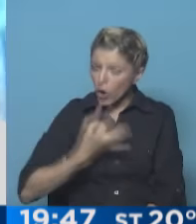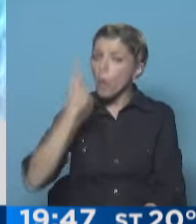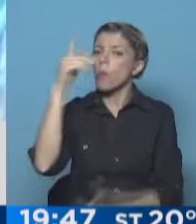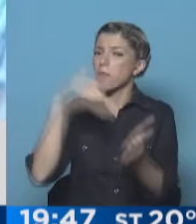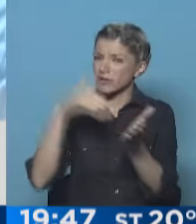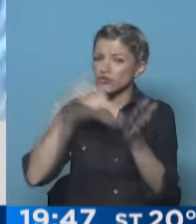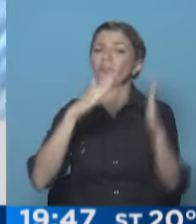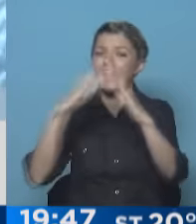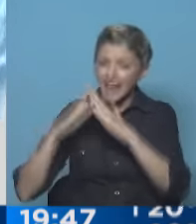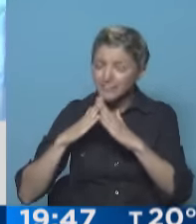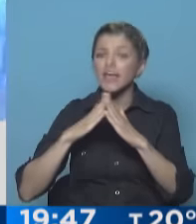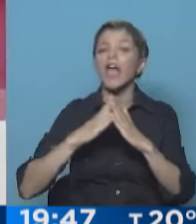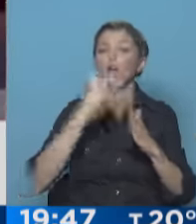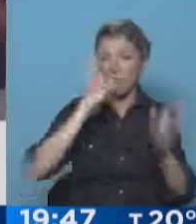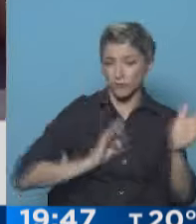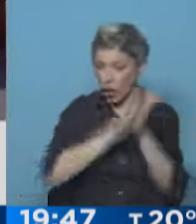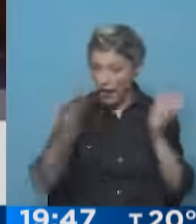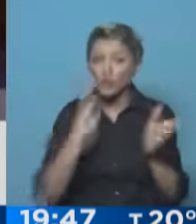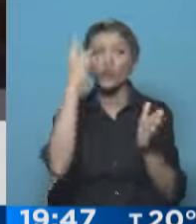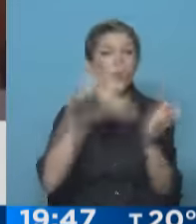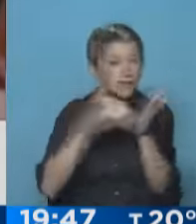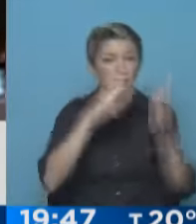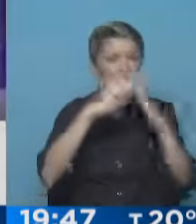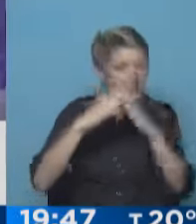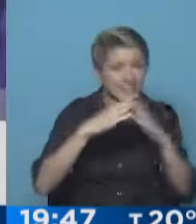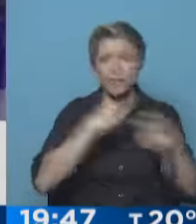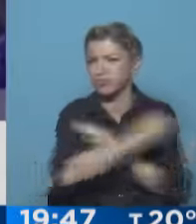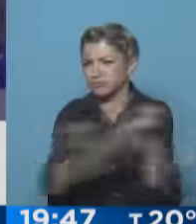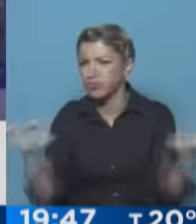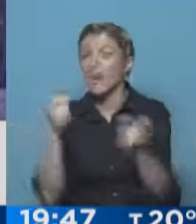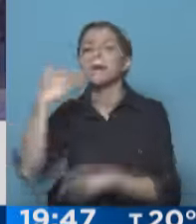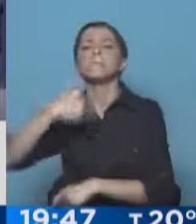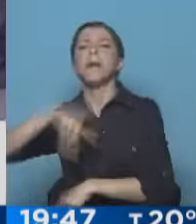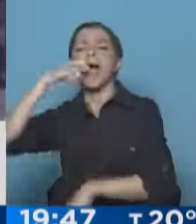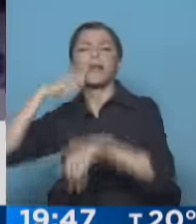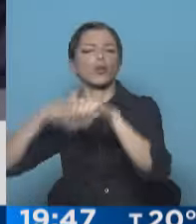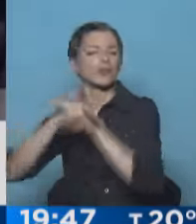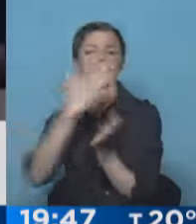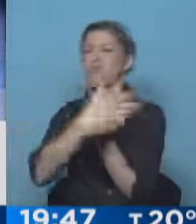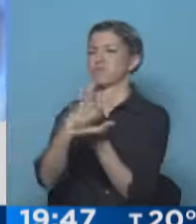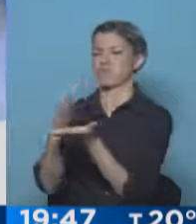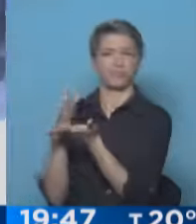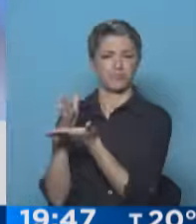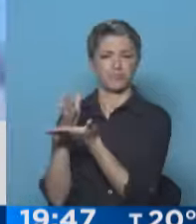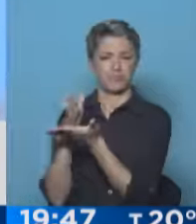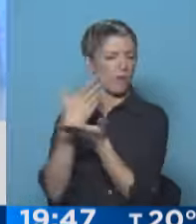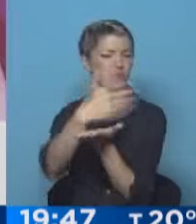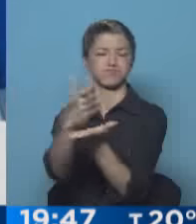de viviendas los próximos 4 años. Vamos a echar al narcotráfico de la Argentina. Lo vamos a